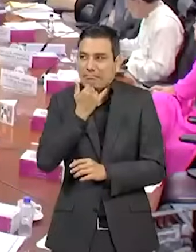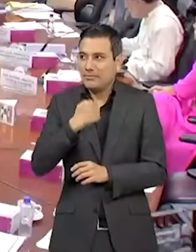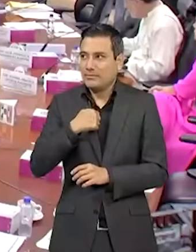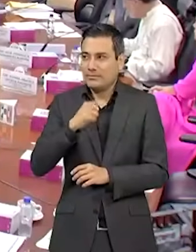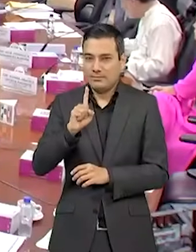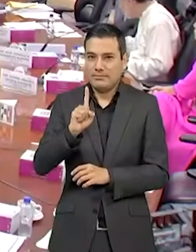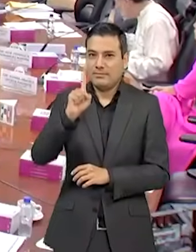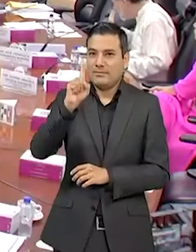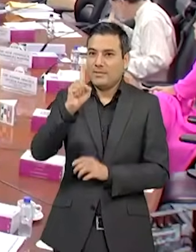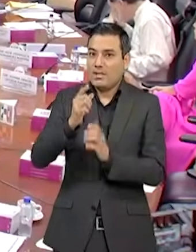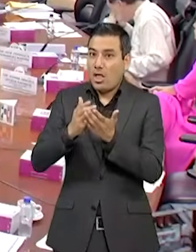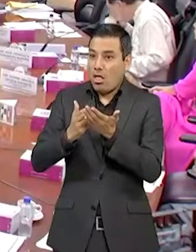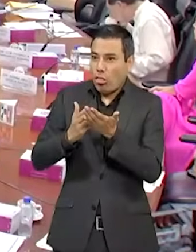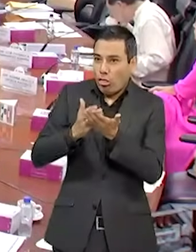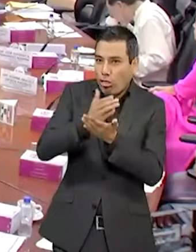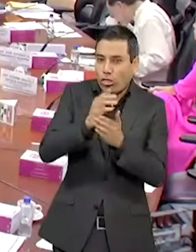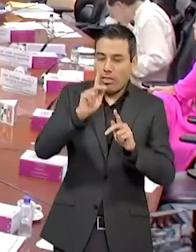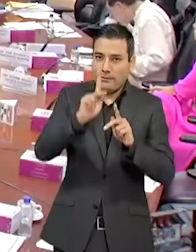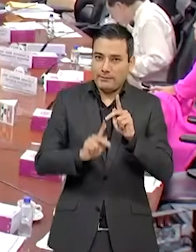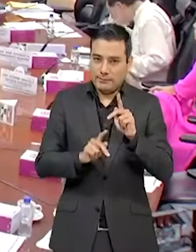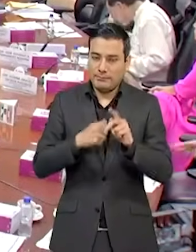la sesión.